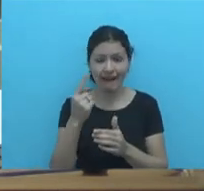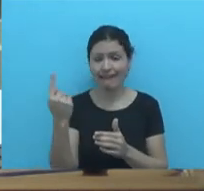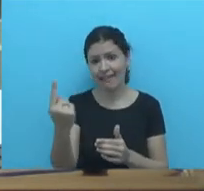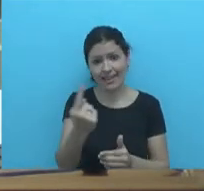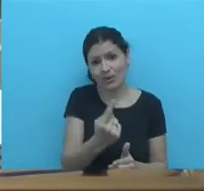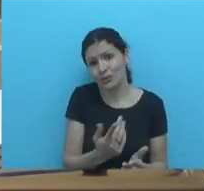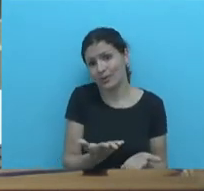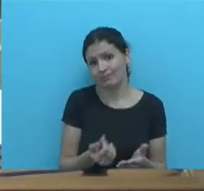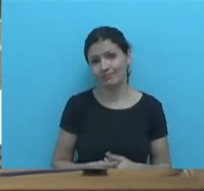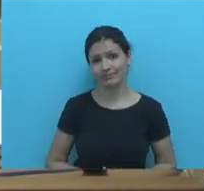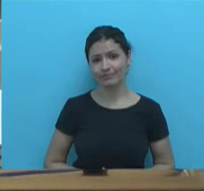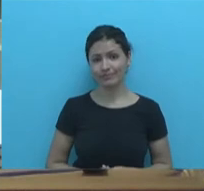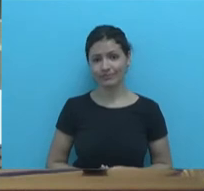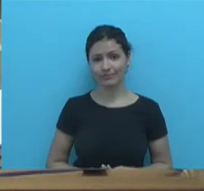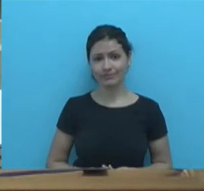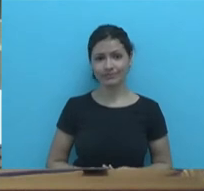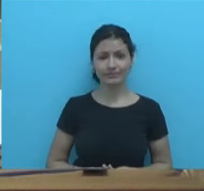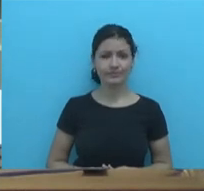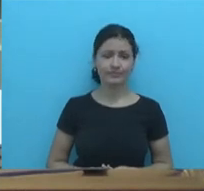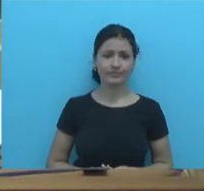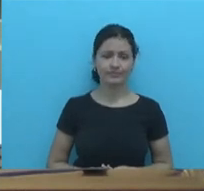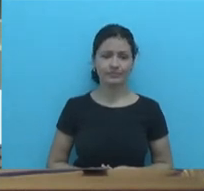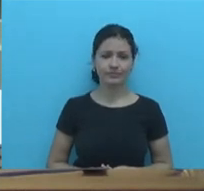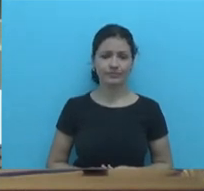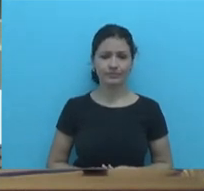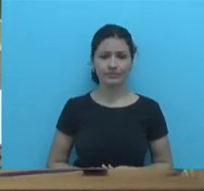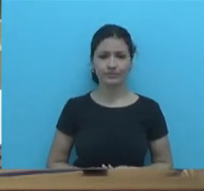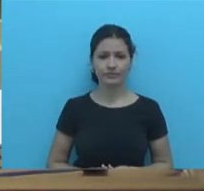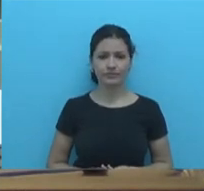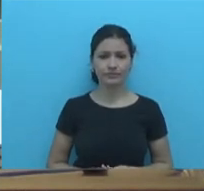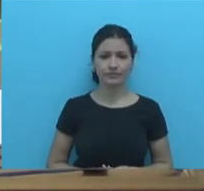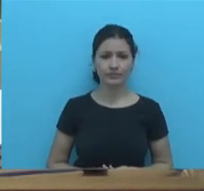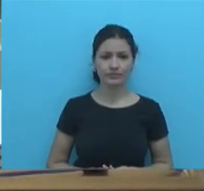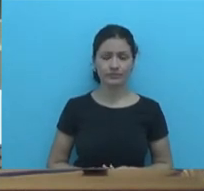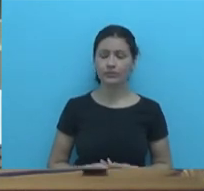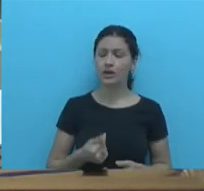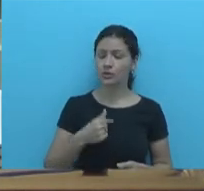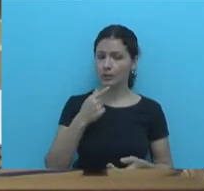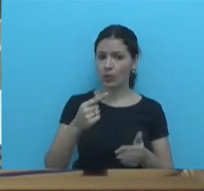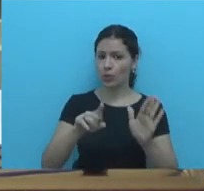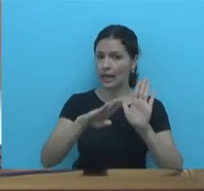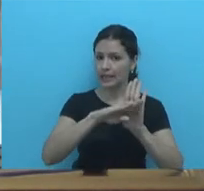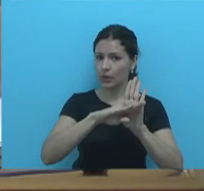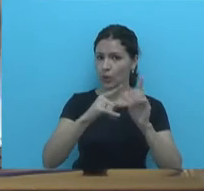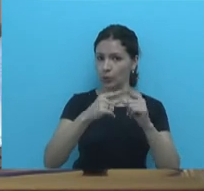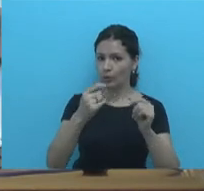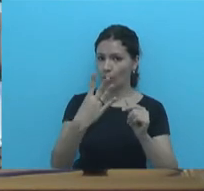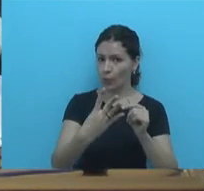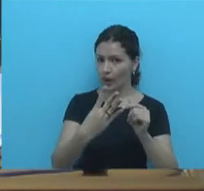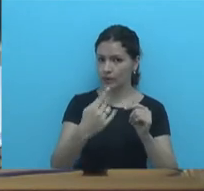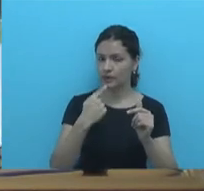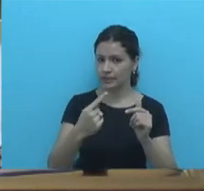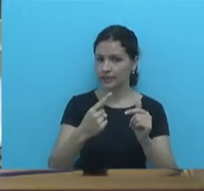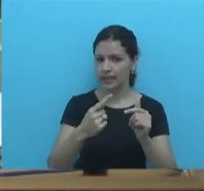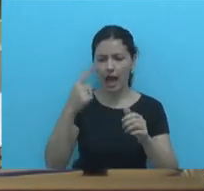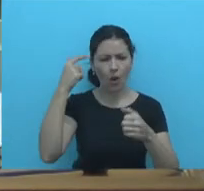¿no? Tiene la palabra la diputada. Quería preguntar sobre el artículo número 4, en la parte que habla de celebrar acuerdos